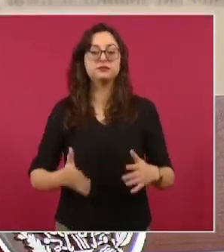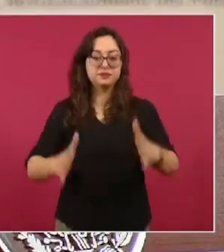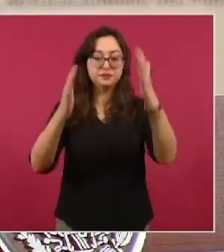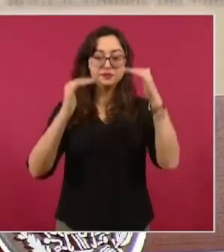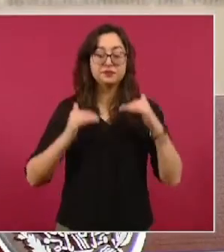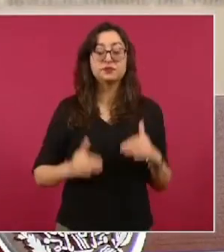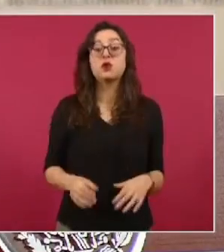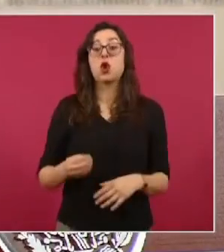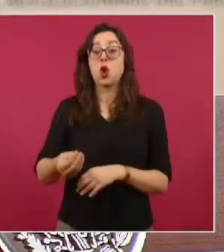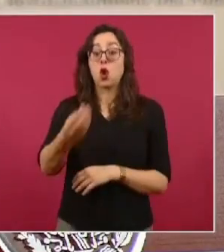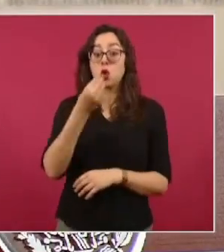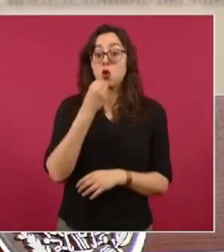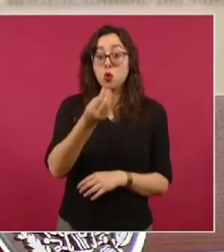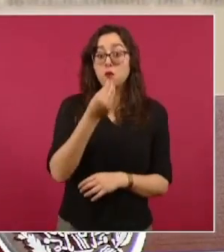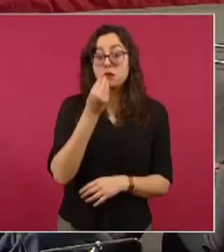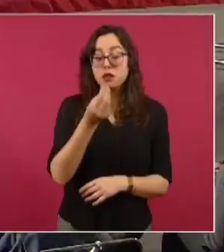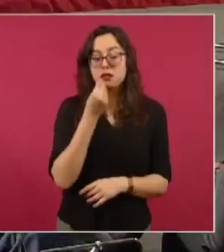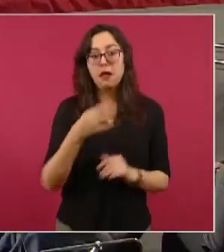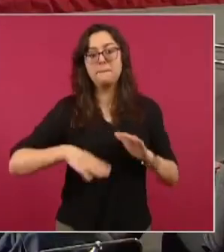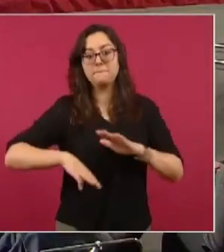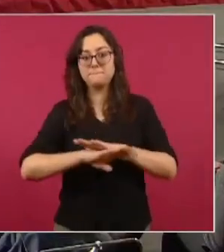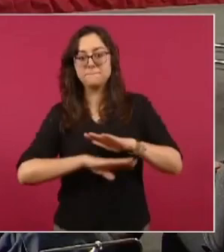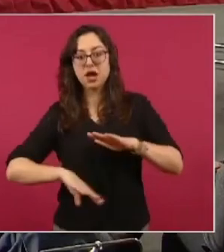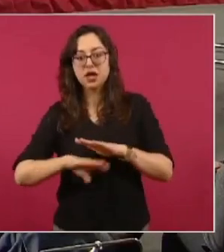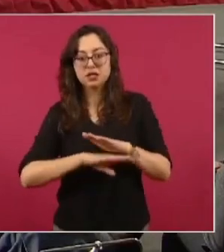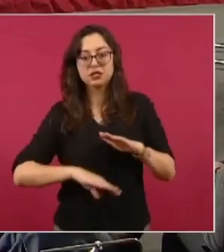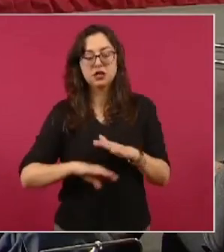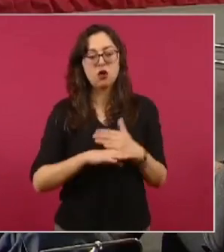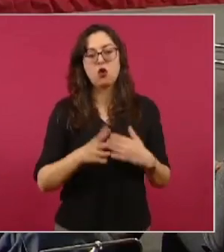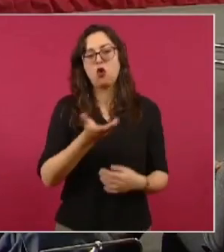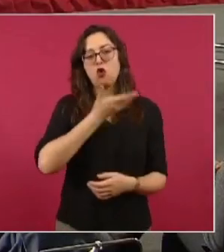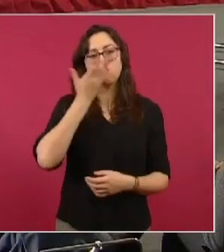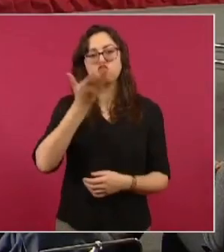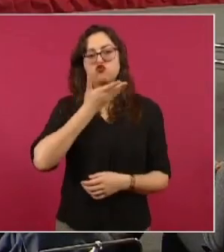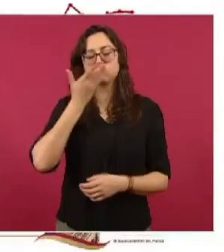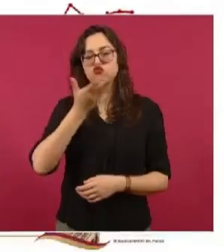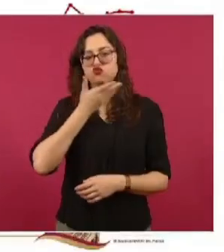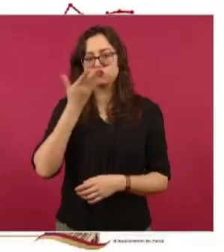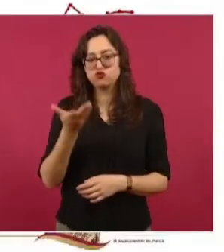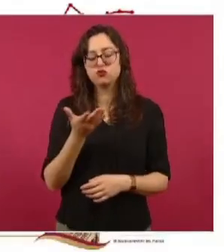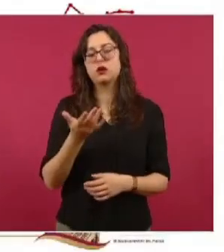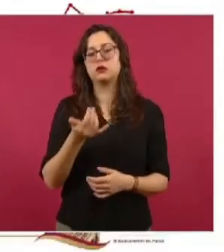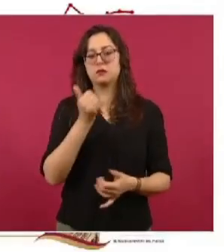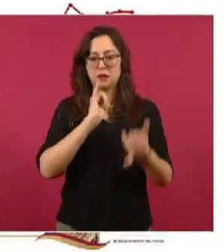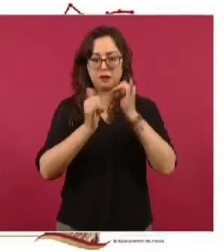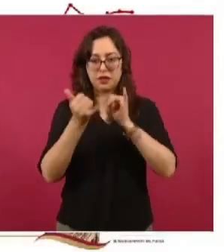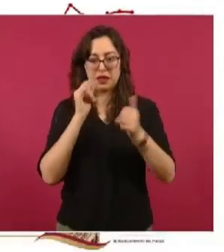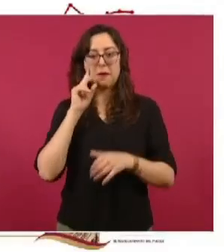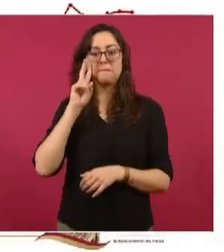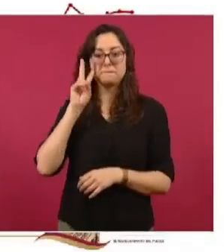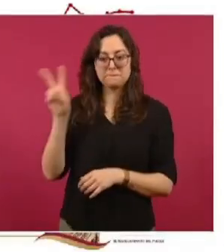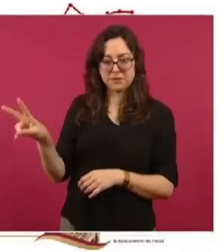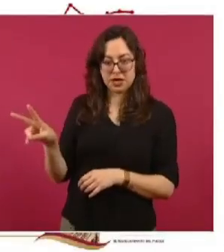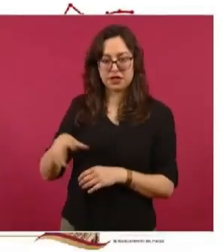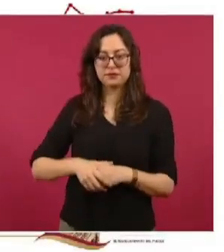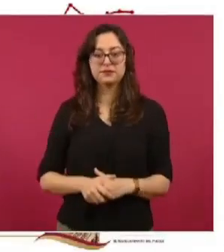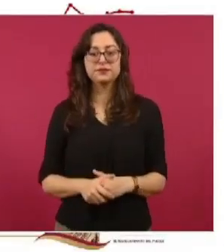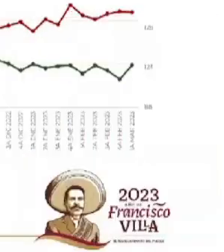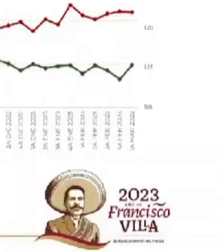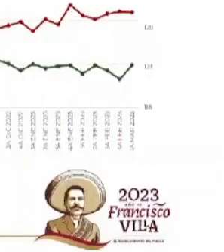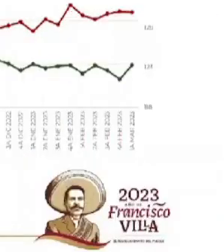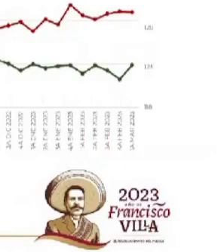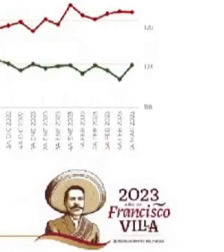productos que más se consumen de alimentos y bebidas en la familia mexicana